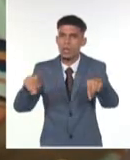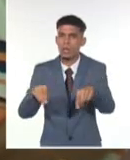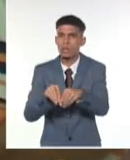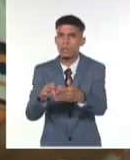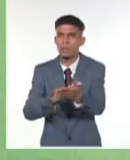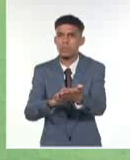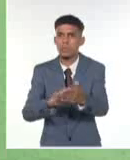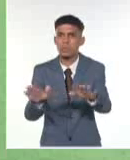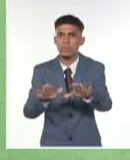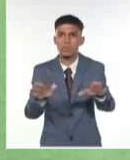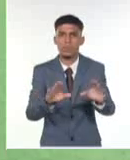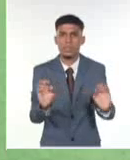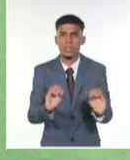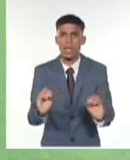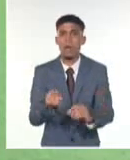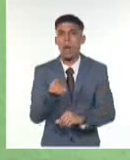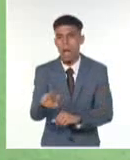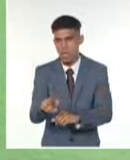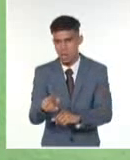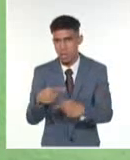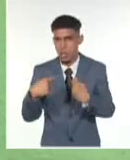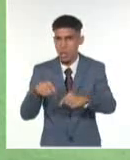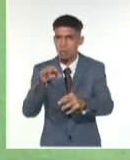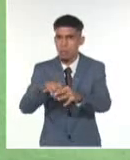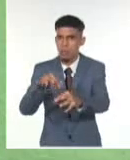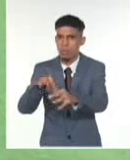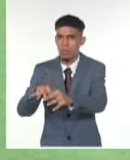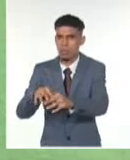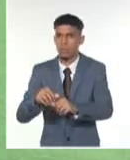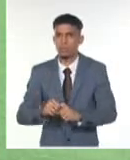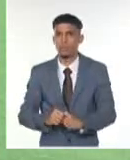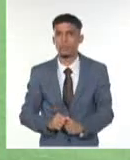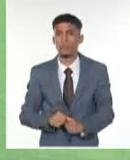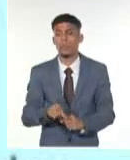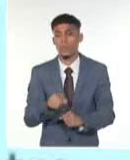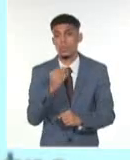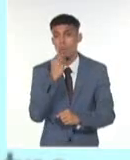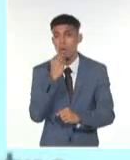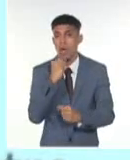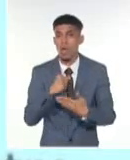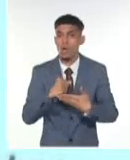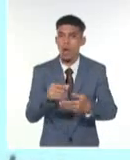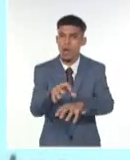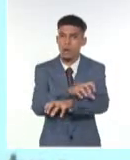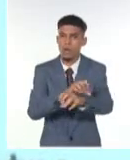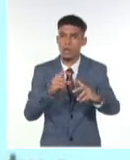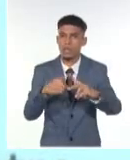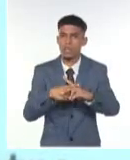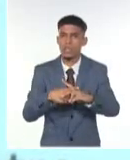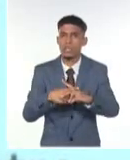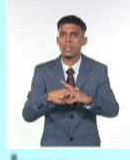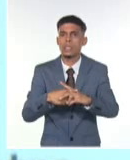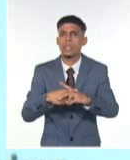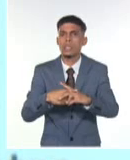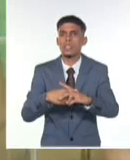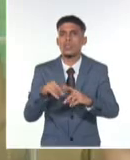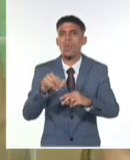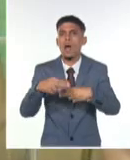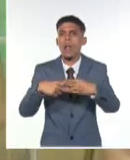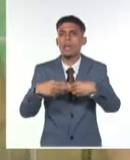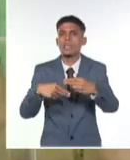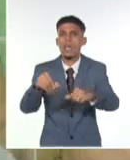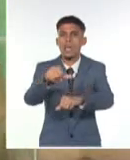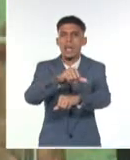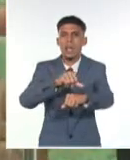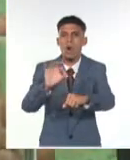reposo para la cría de ganado y de aves que aporten proteína animal y también en la producción de alevines para la acuicultura.